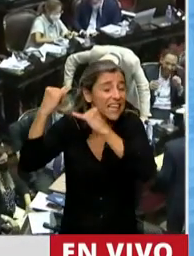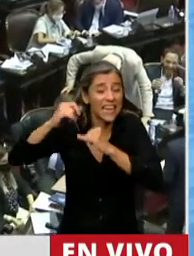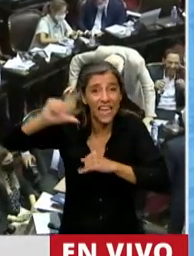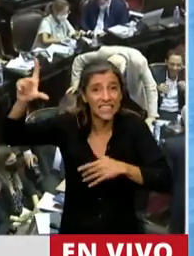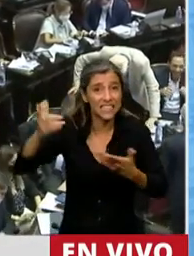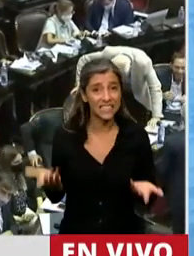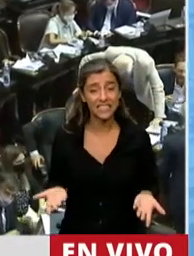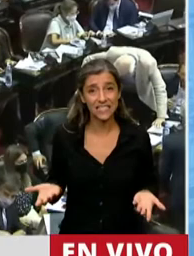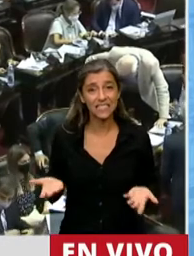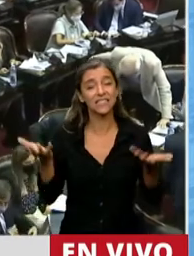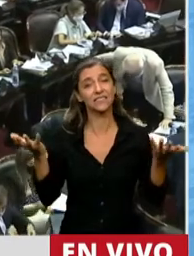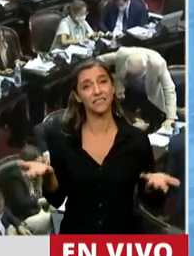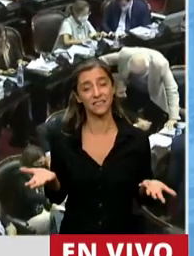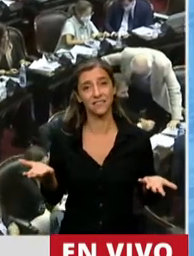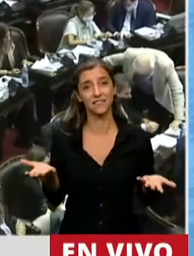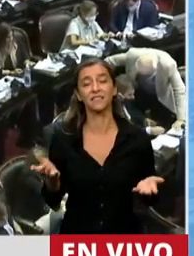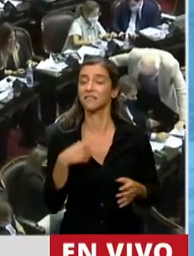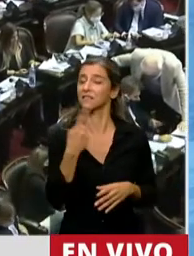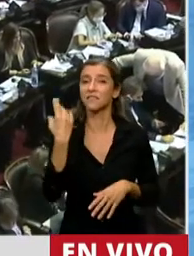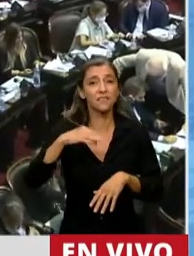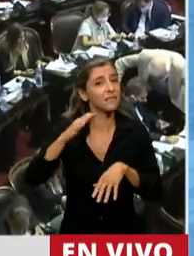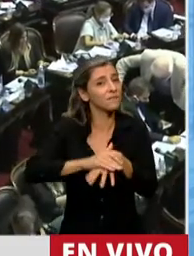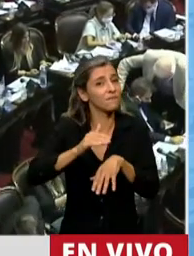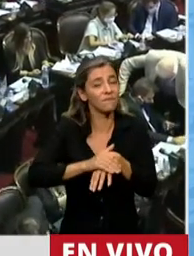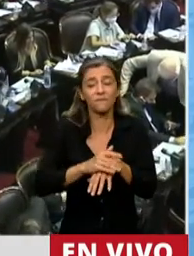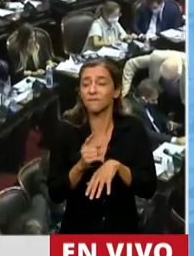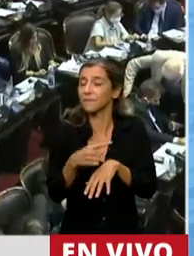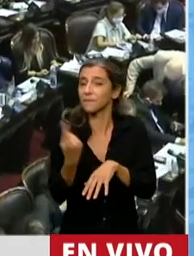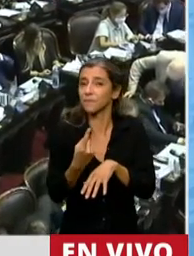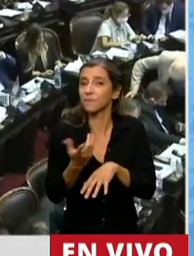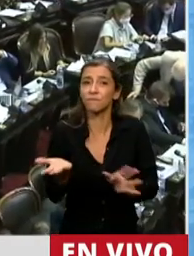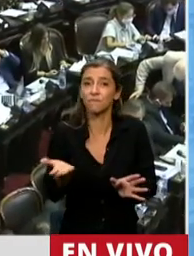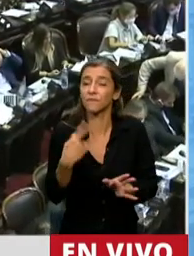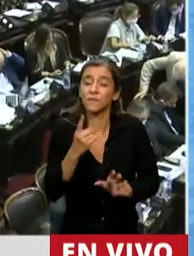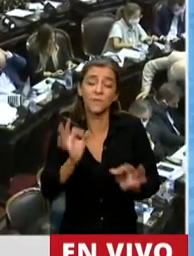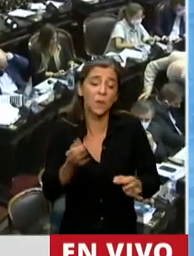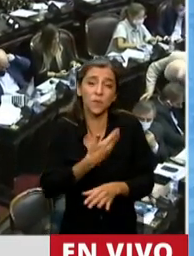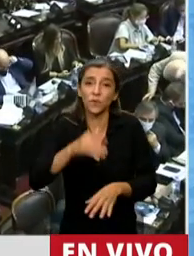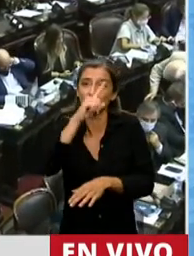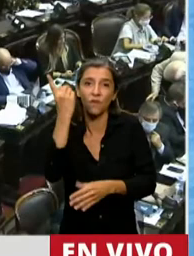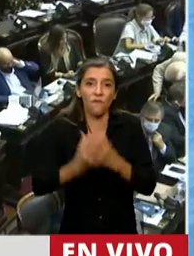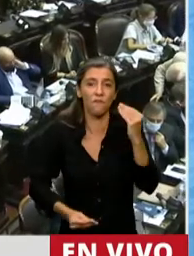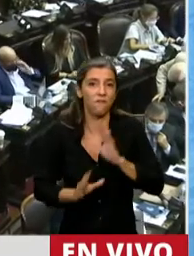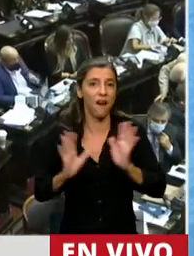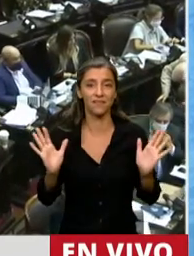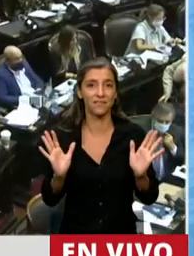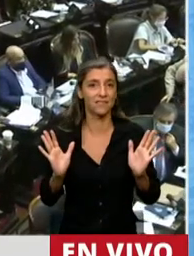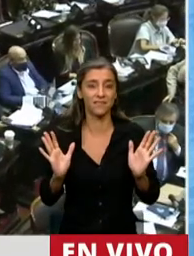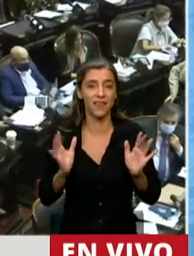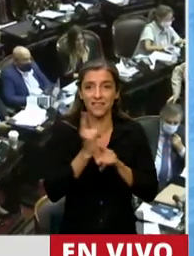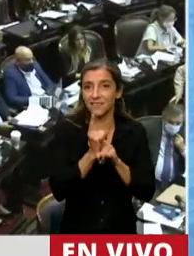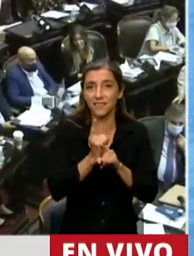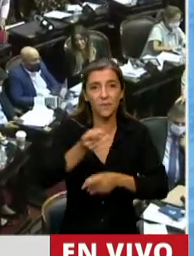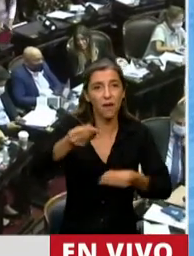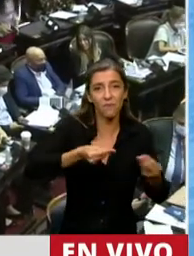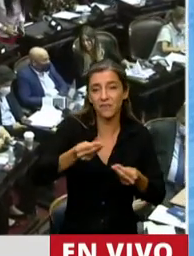Básicamente, señor presidente, tenemos que asumir de que tenemos un Estado fallido y que la administración